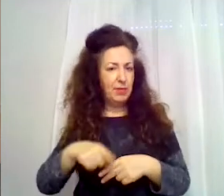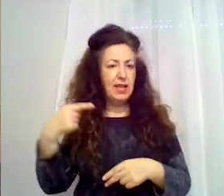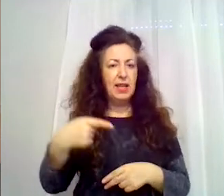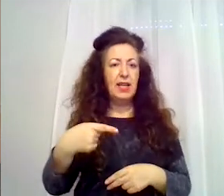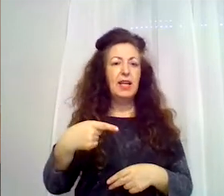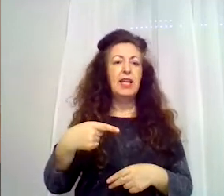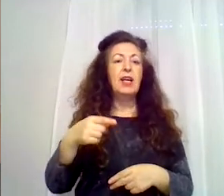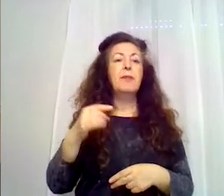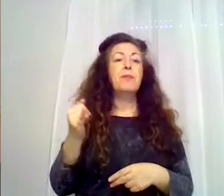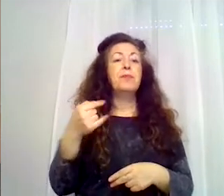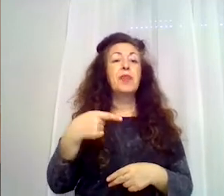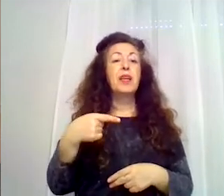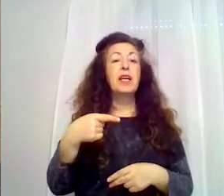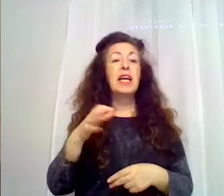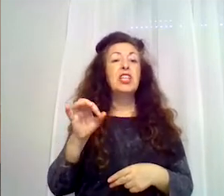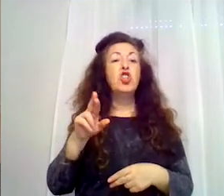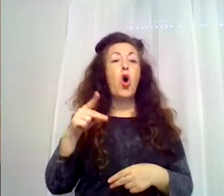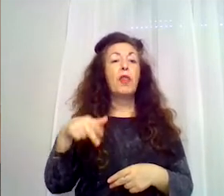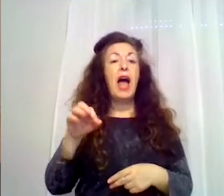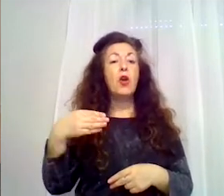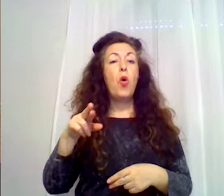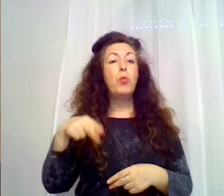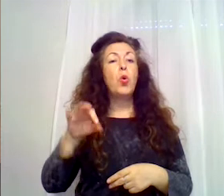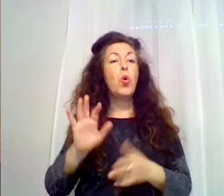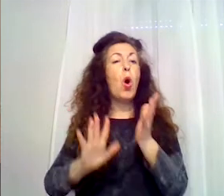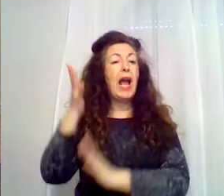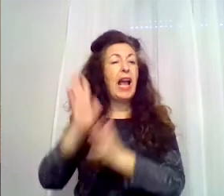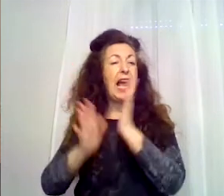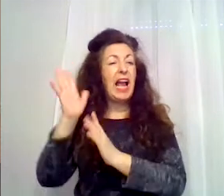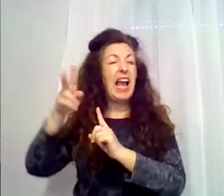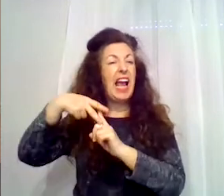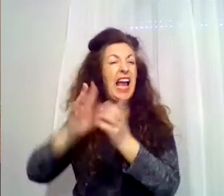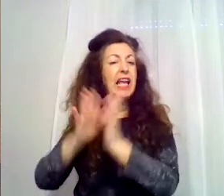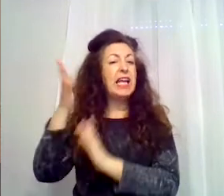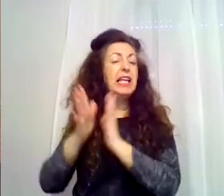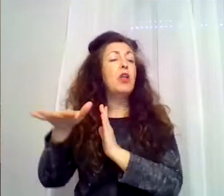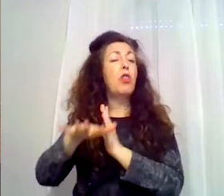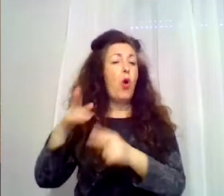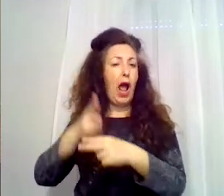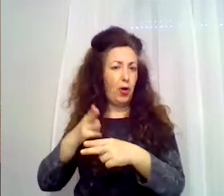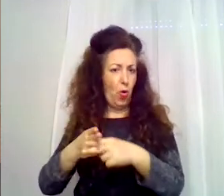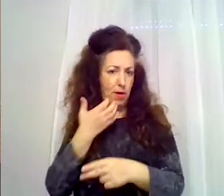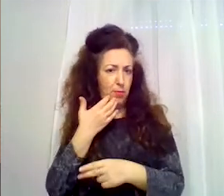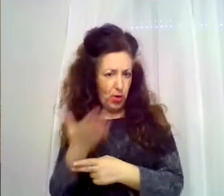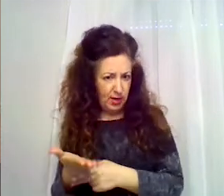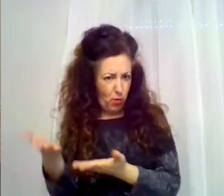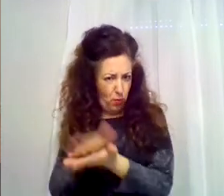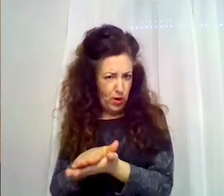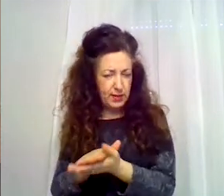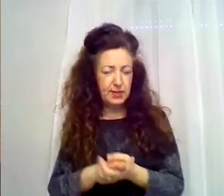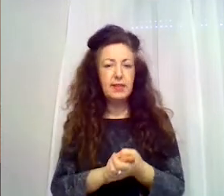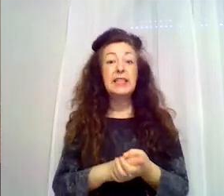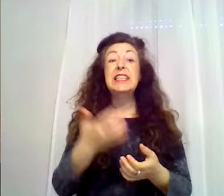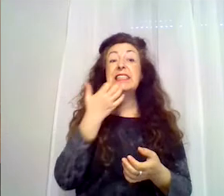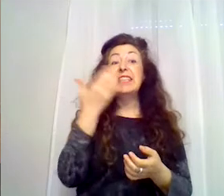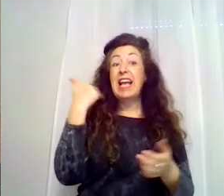grandes creadores cuya persona se pone más o menos en duda de lo que pudieron hacer. Si bien no se puede poner en duda desde